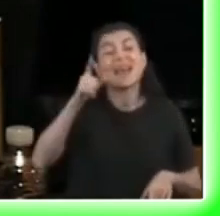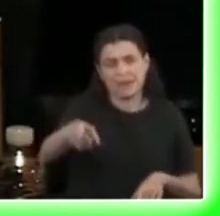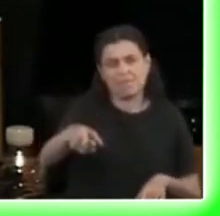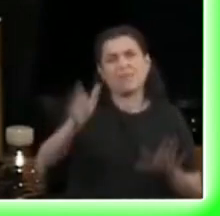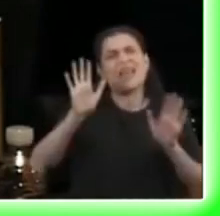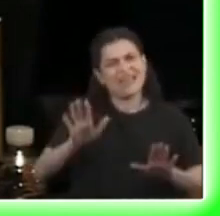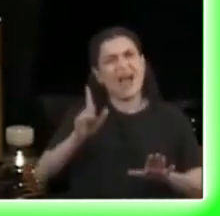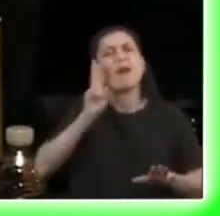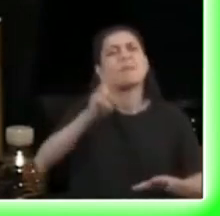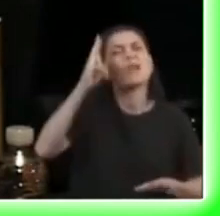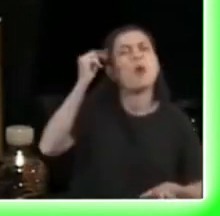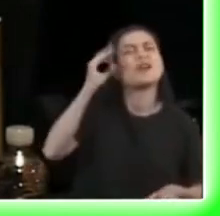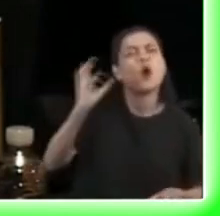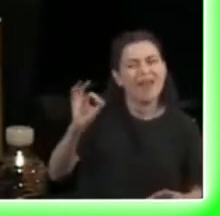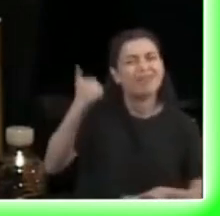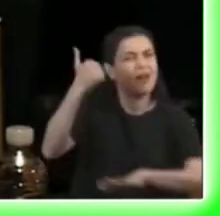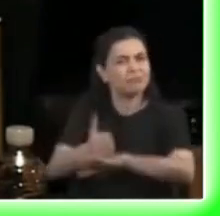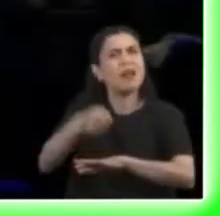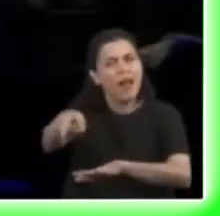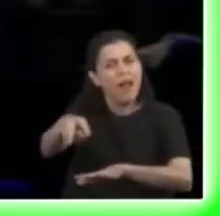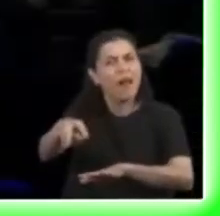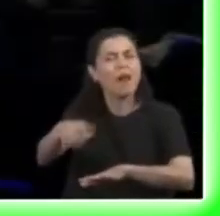los 90.